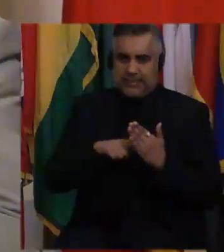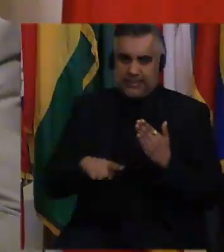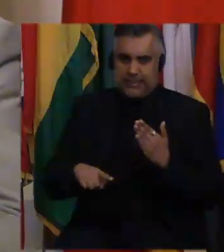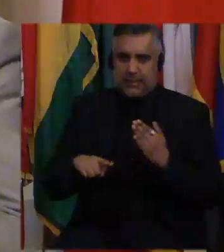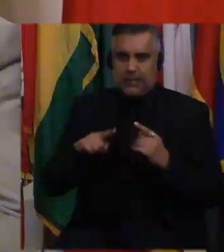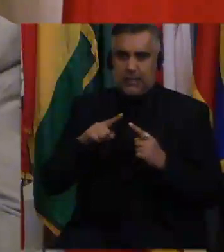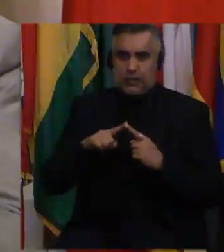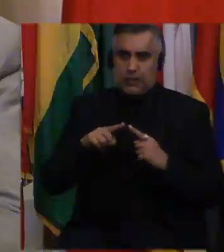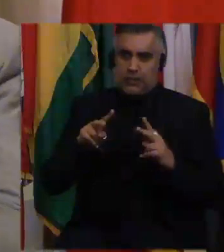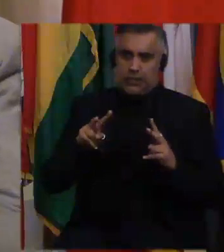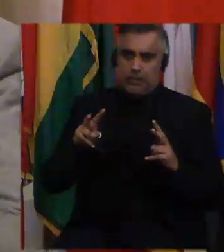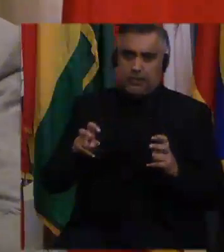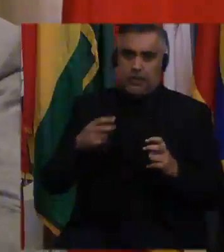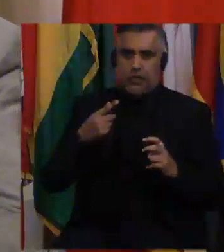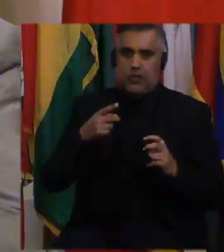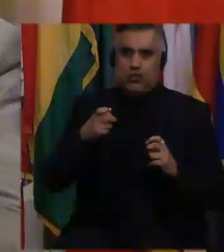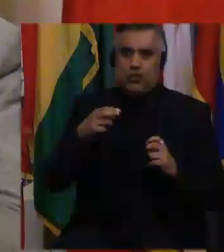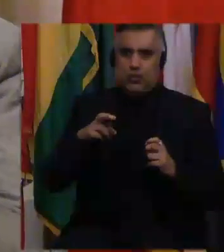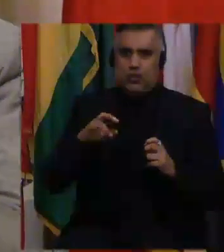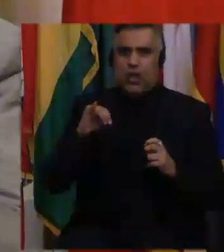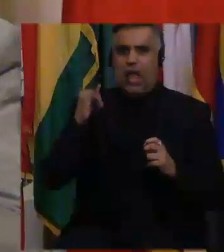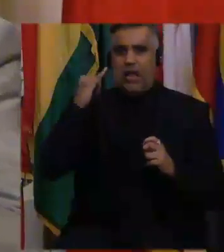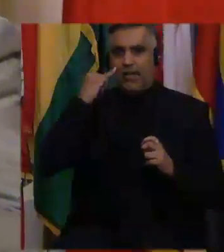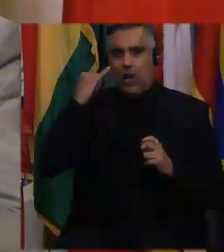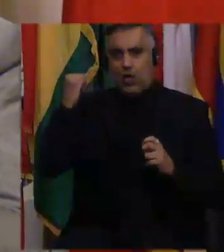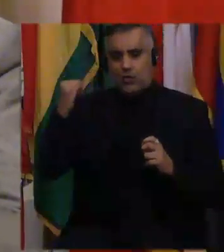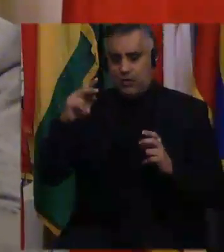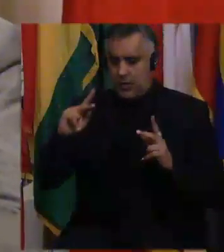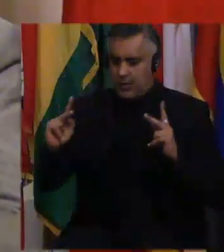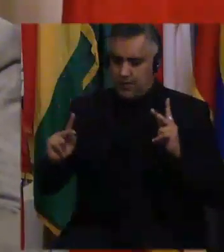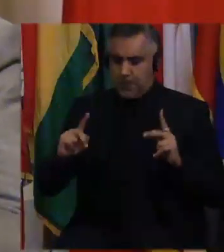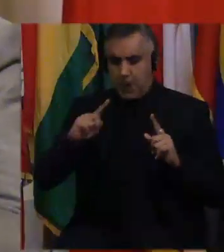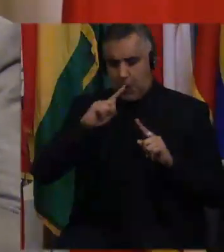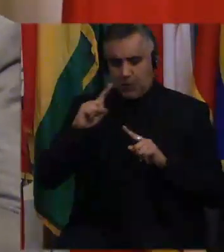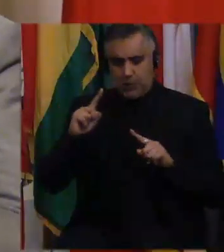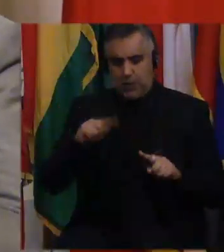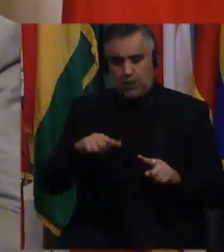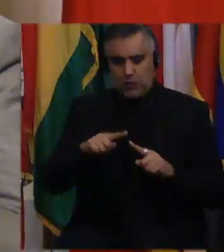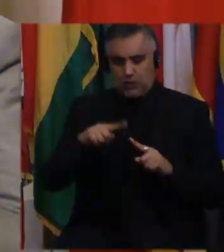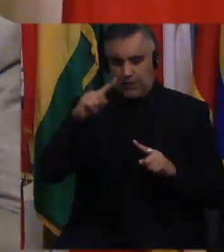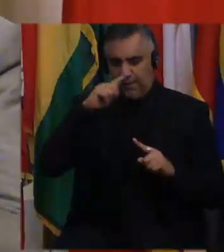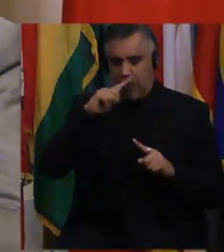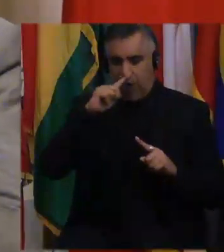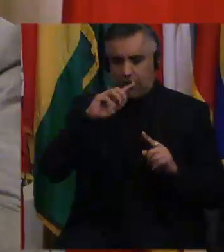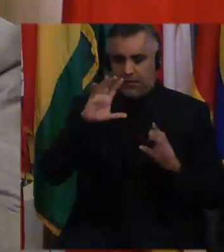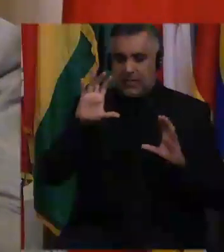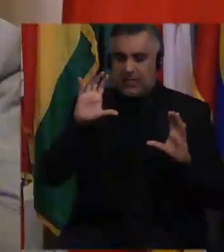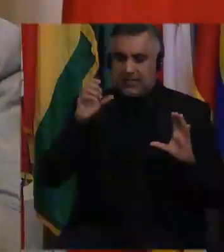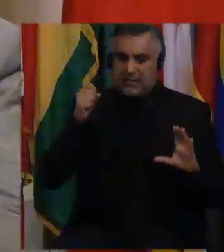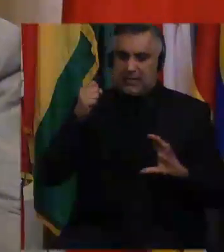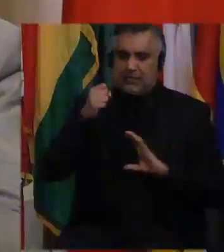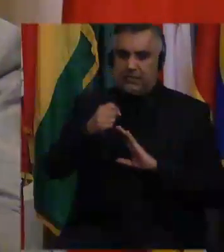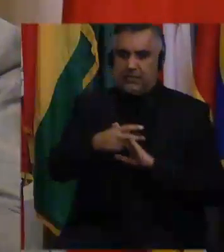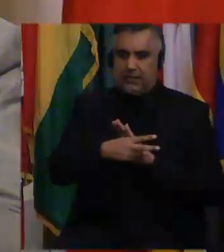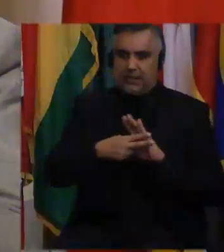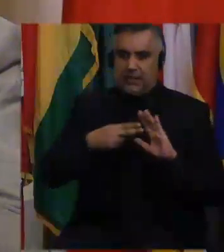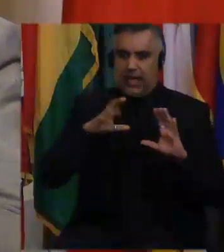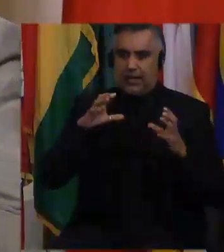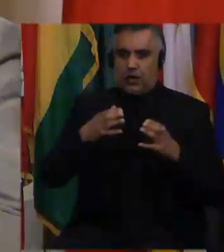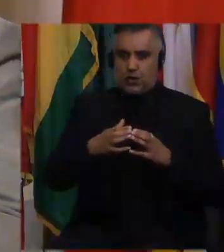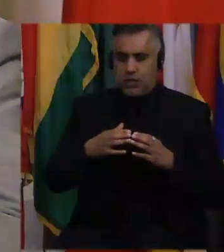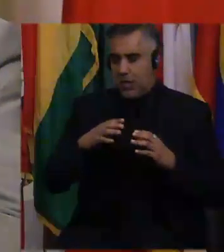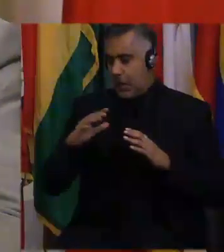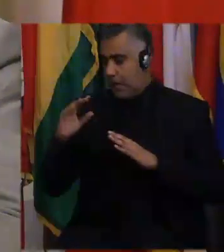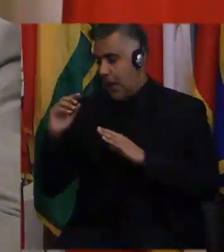vez más están respondiendo a esa falsa categoría, construindo legislaciones